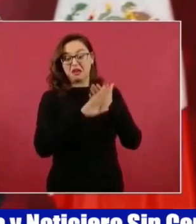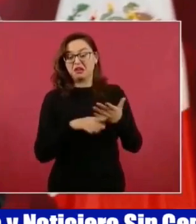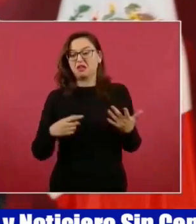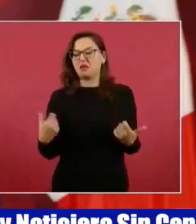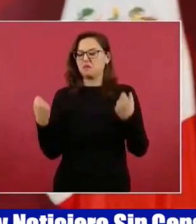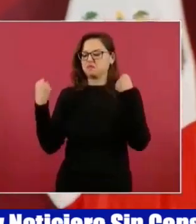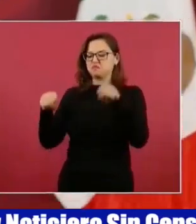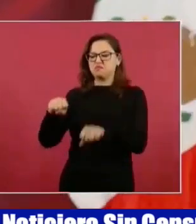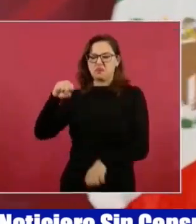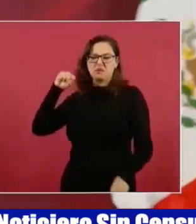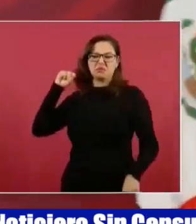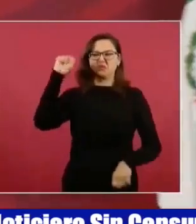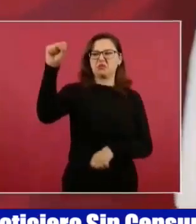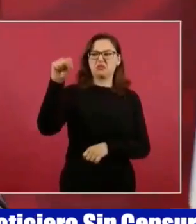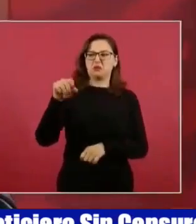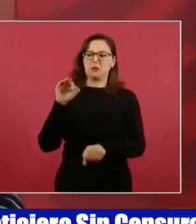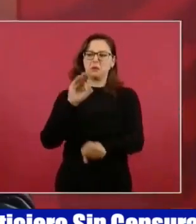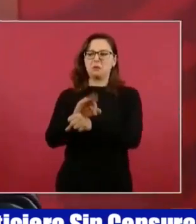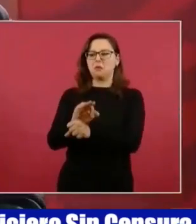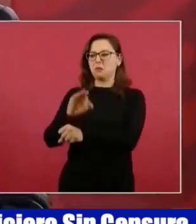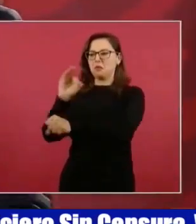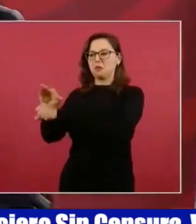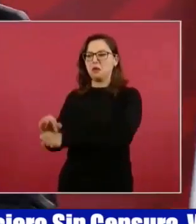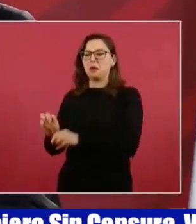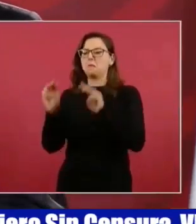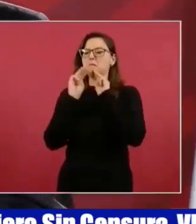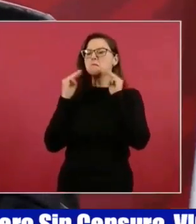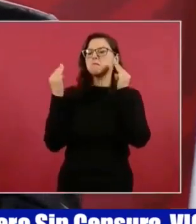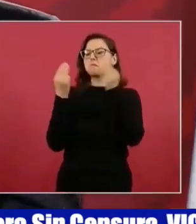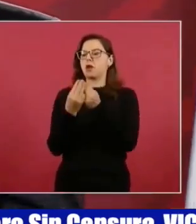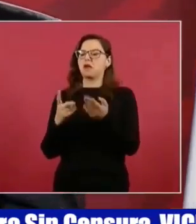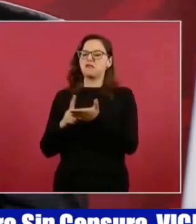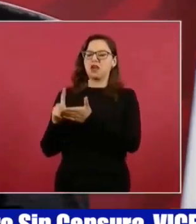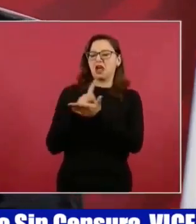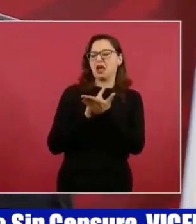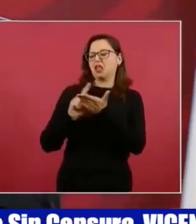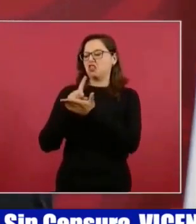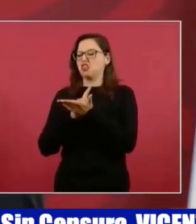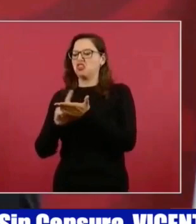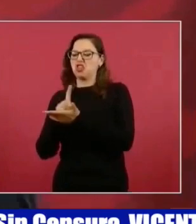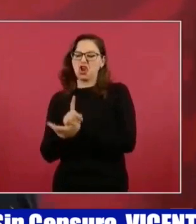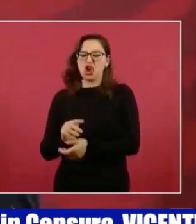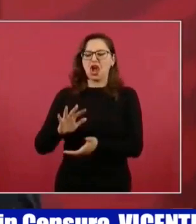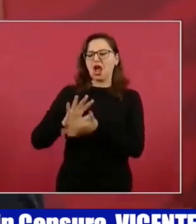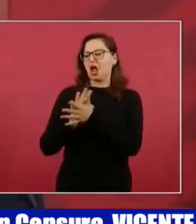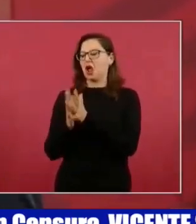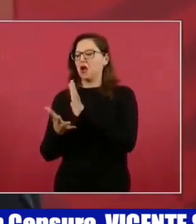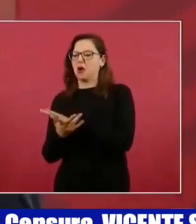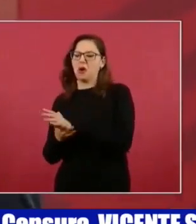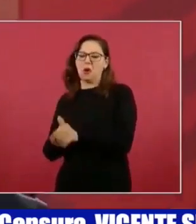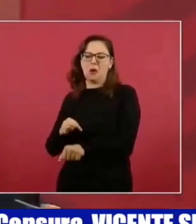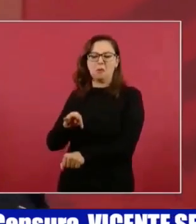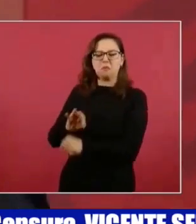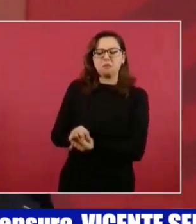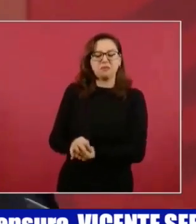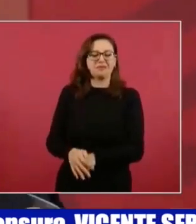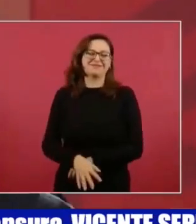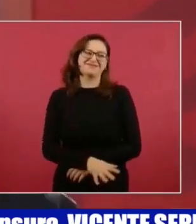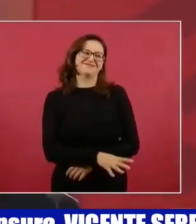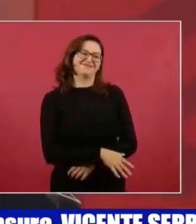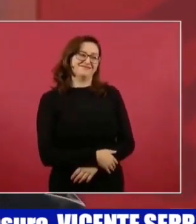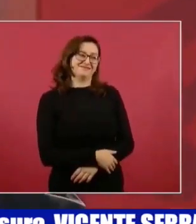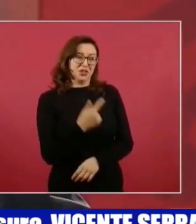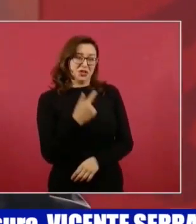ya parece que les voy a mandar una nota diplomática. No, vamos a